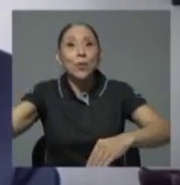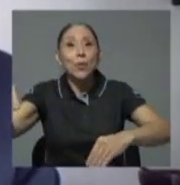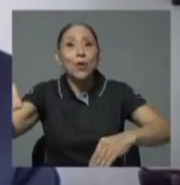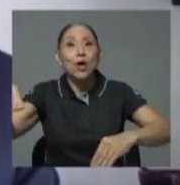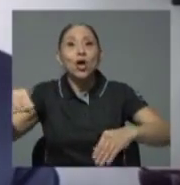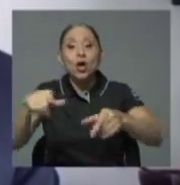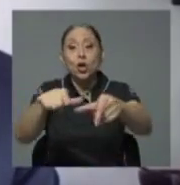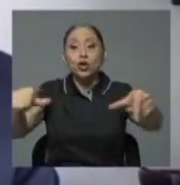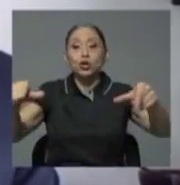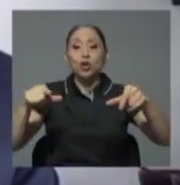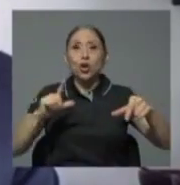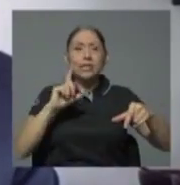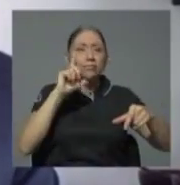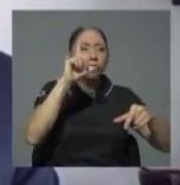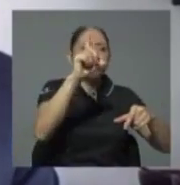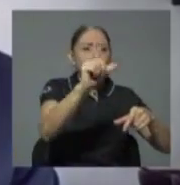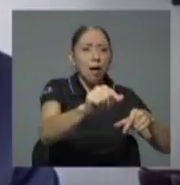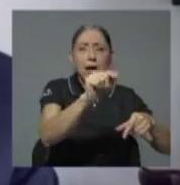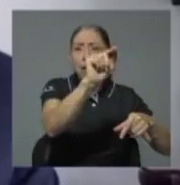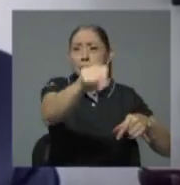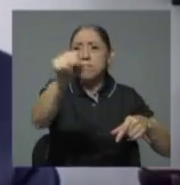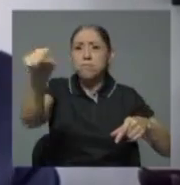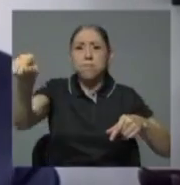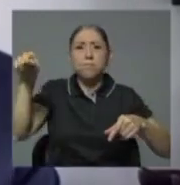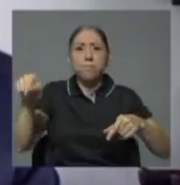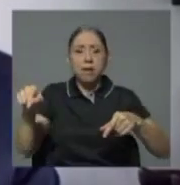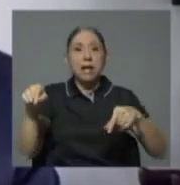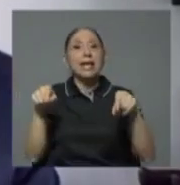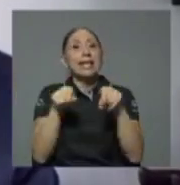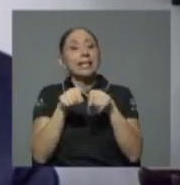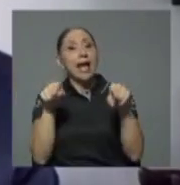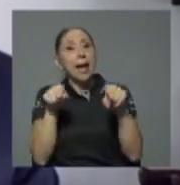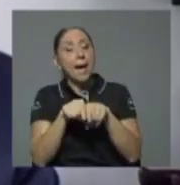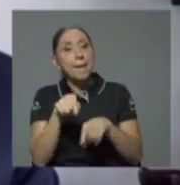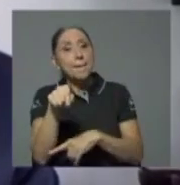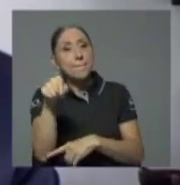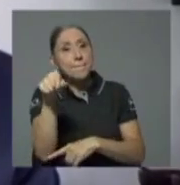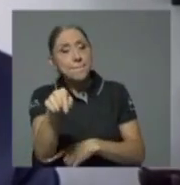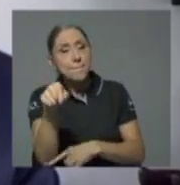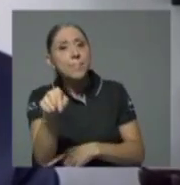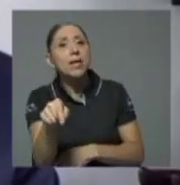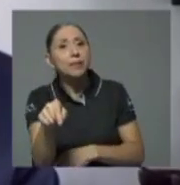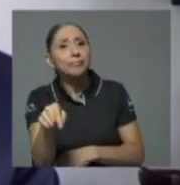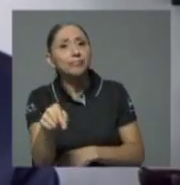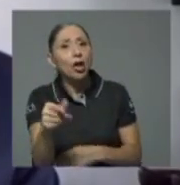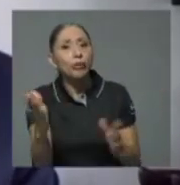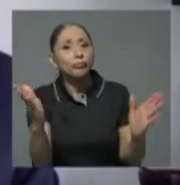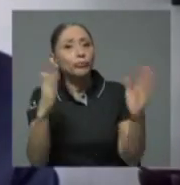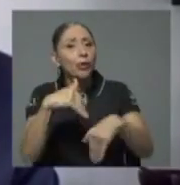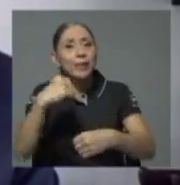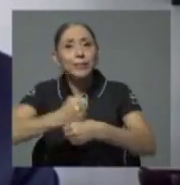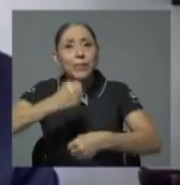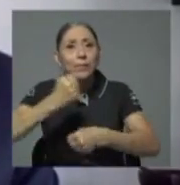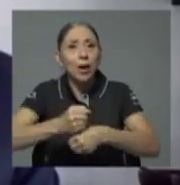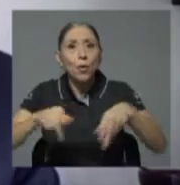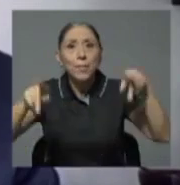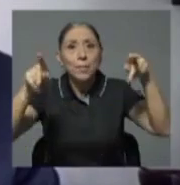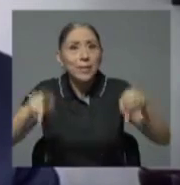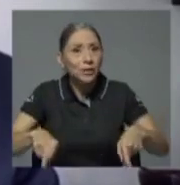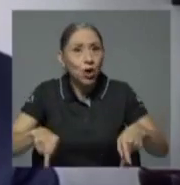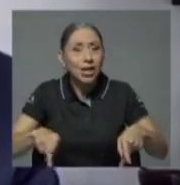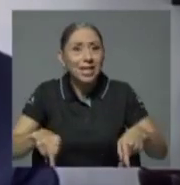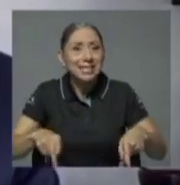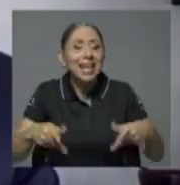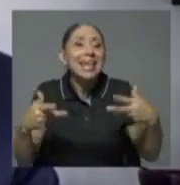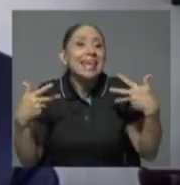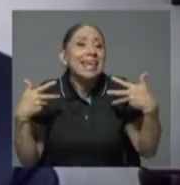GAM, y es un desempleo también que se ubica en personas que ni siquiera